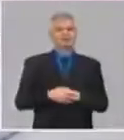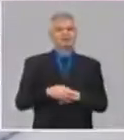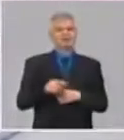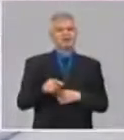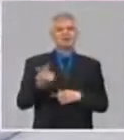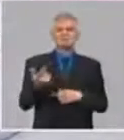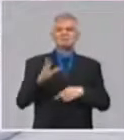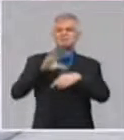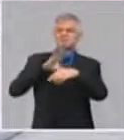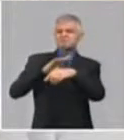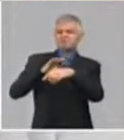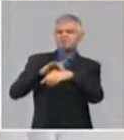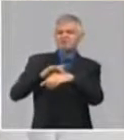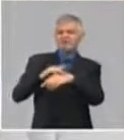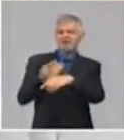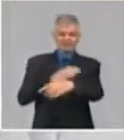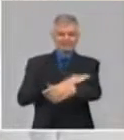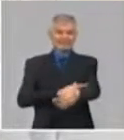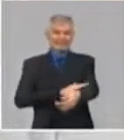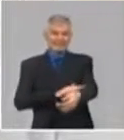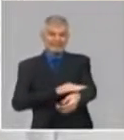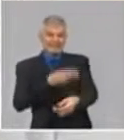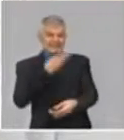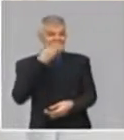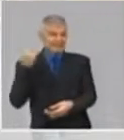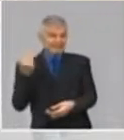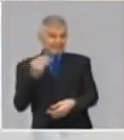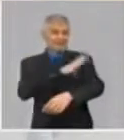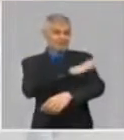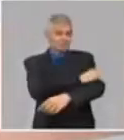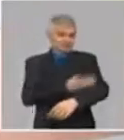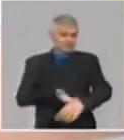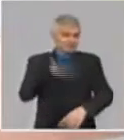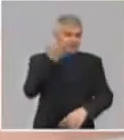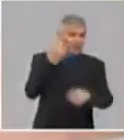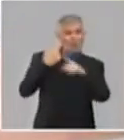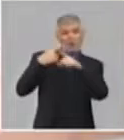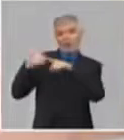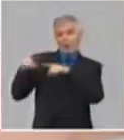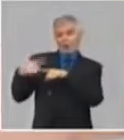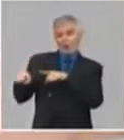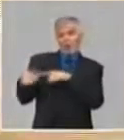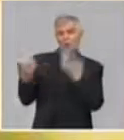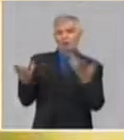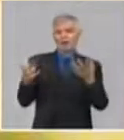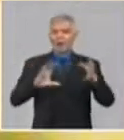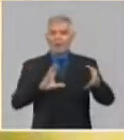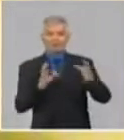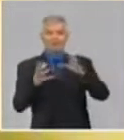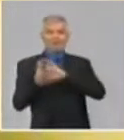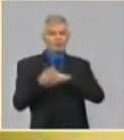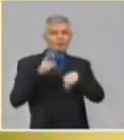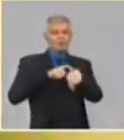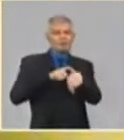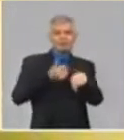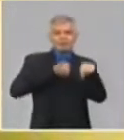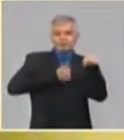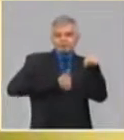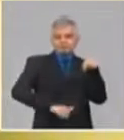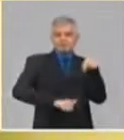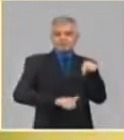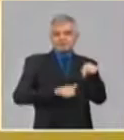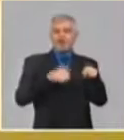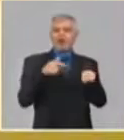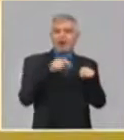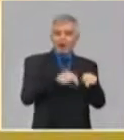con patologías como la diabetes mellitus la hipertensión arterial y otras asociadas a complicaciones en el momento del parto las